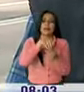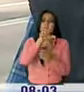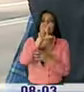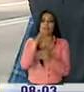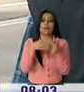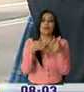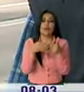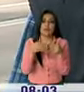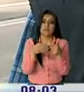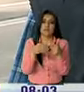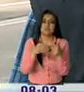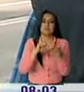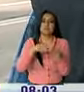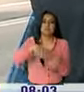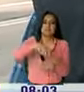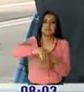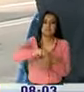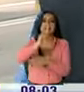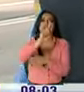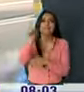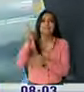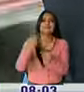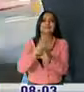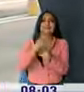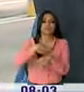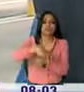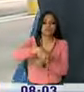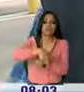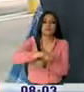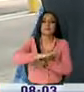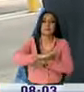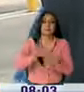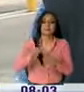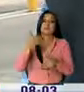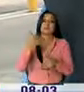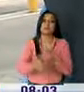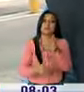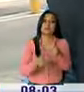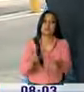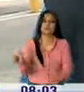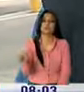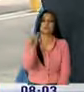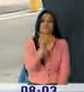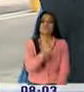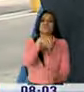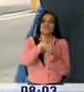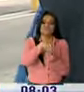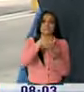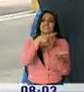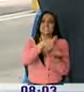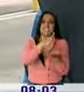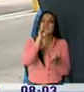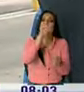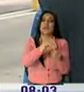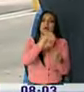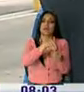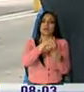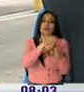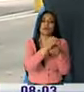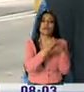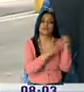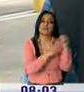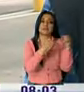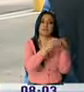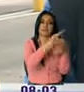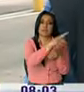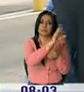a 100 pasadas. Ese es el único valor y después posteriormente podrán recargarlas asimismo en las oficinas de telepeaje o a su vez